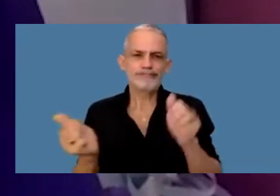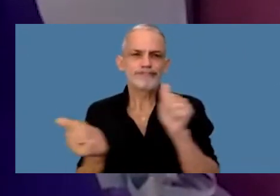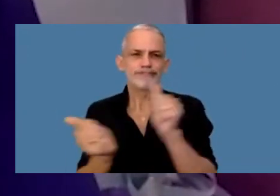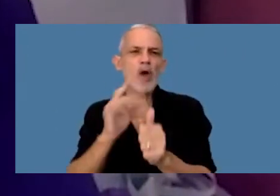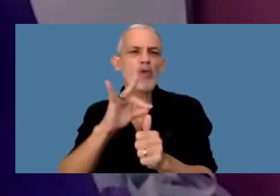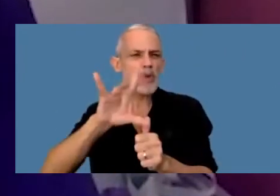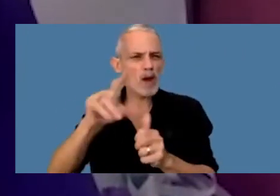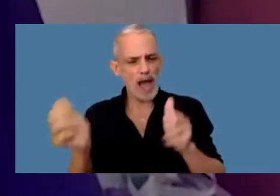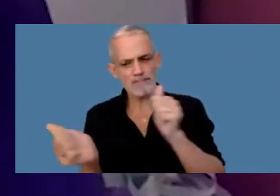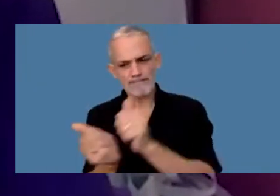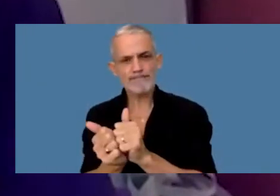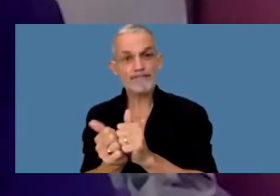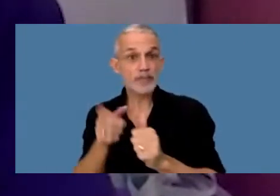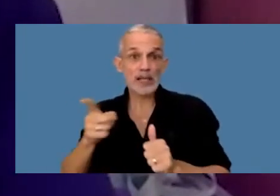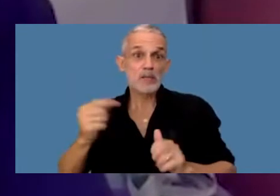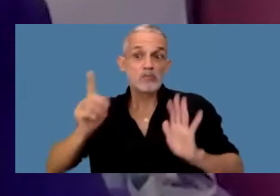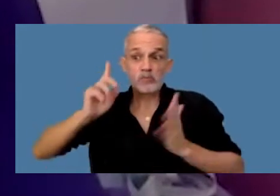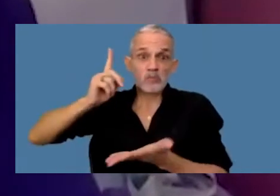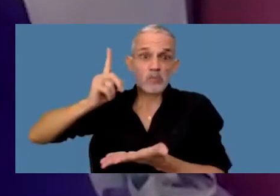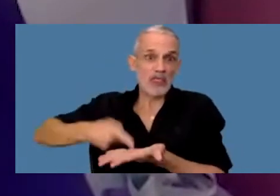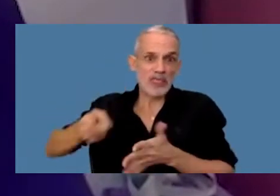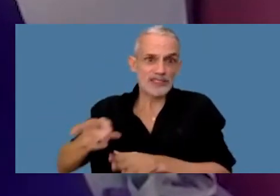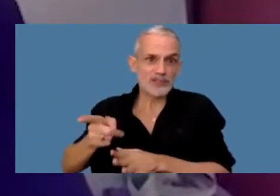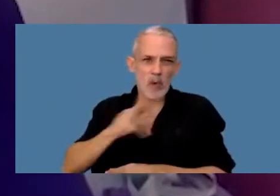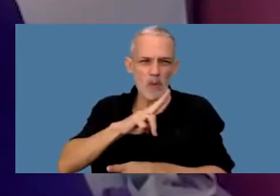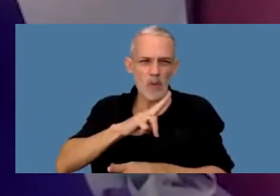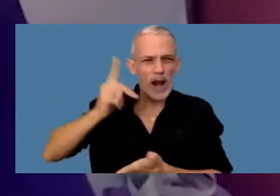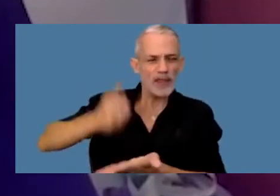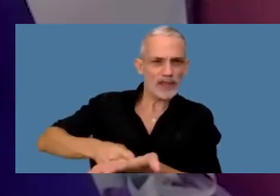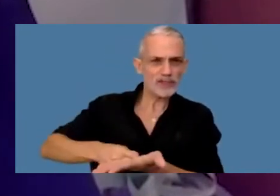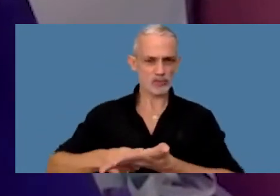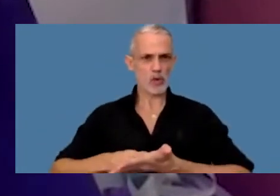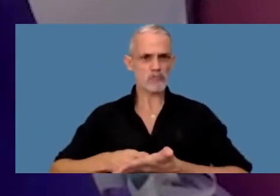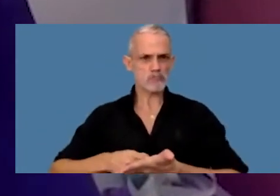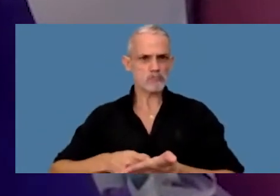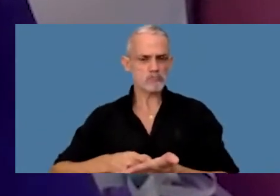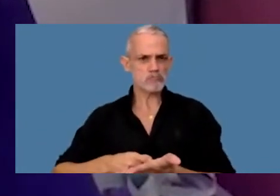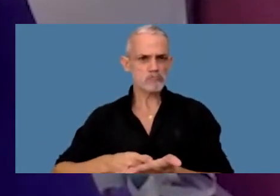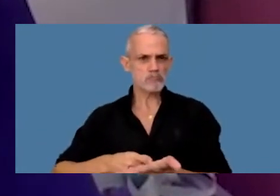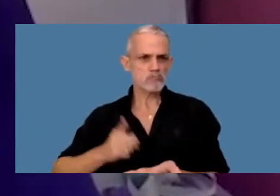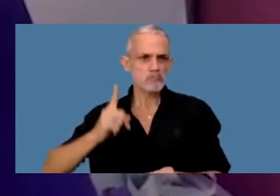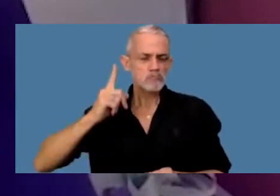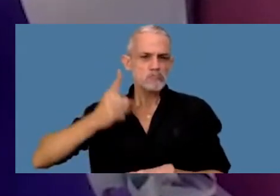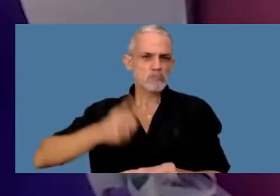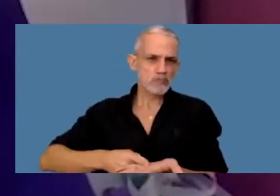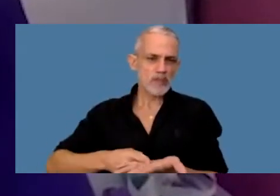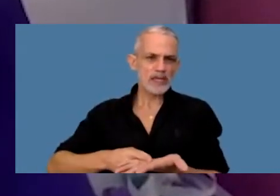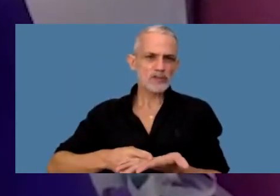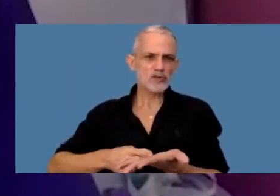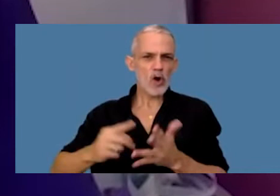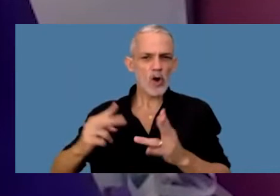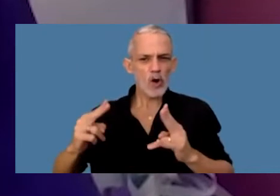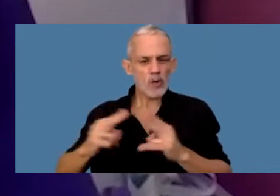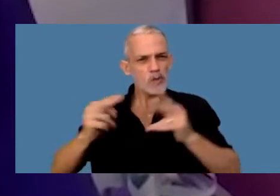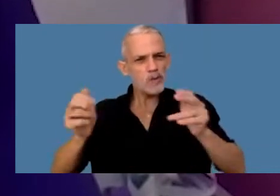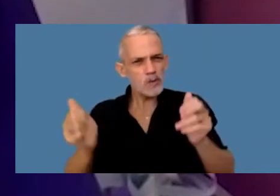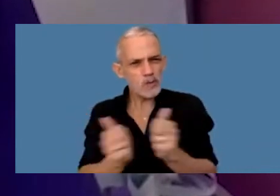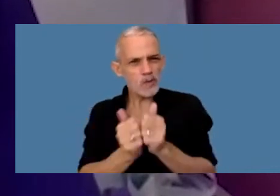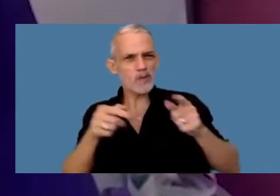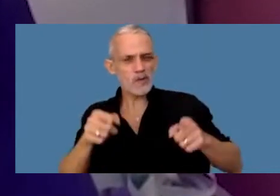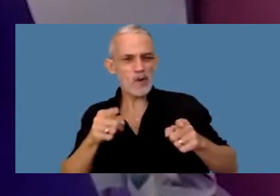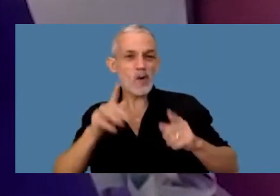es necesario. Nos capacitamos para entender toda la fisiología del embarazo,